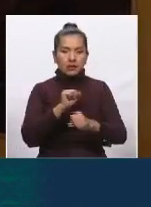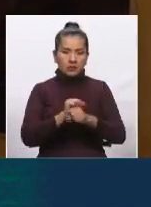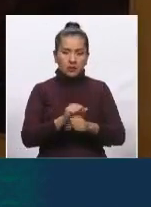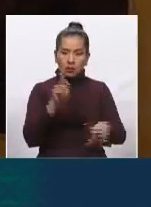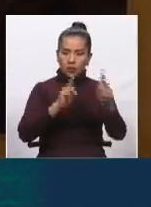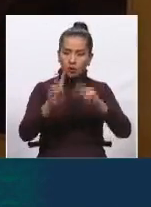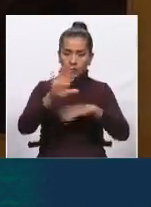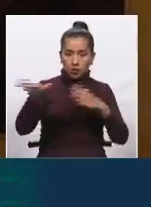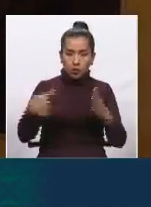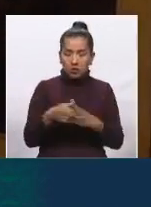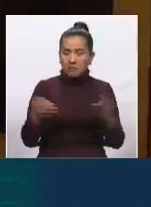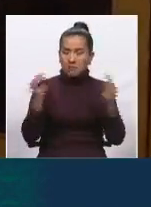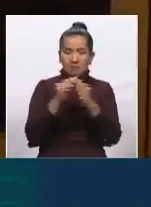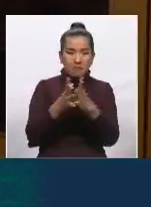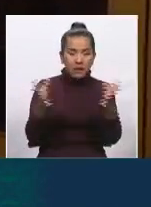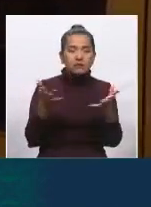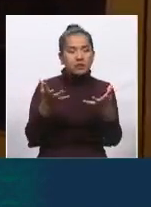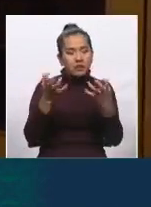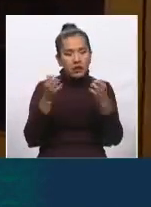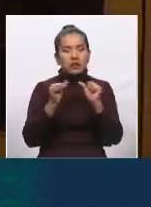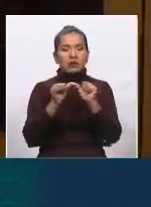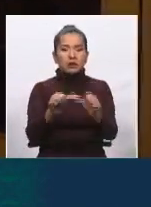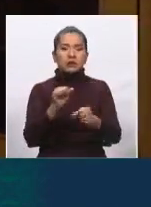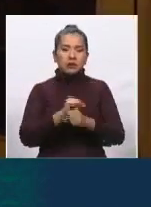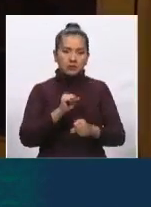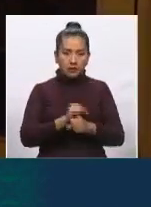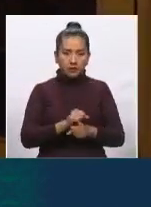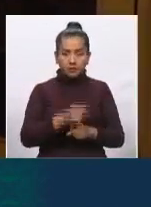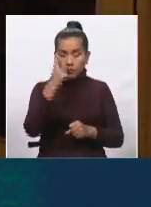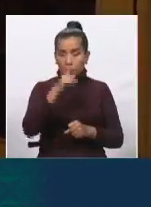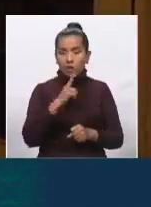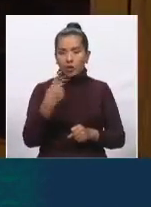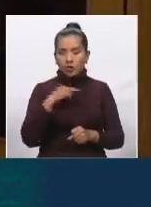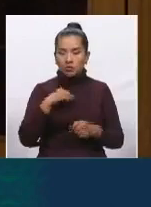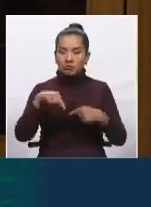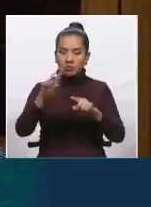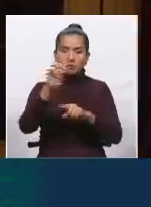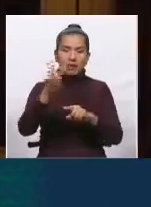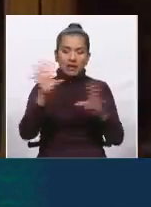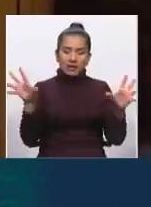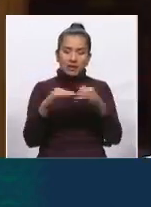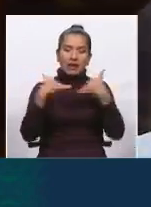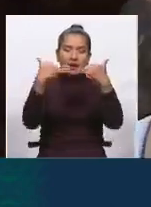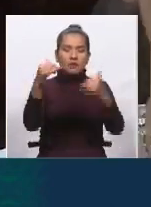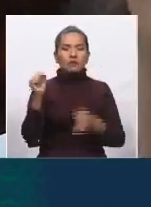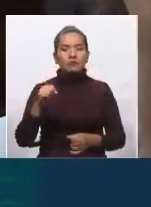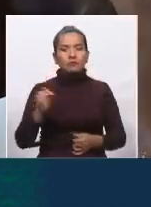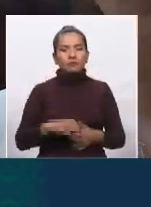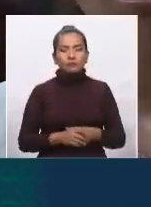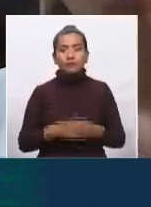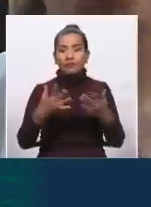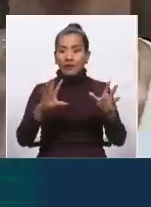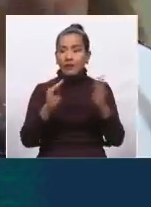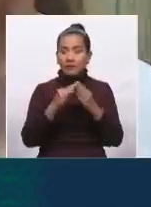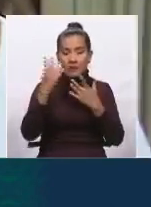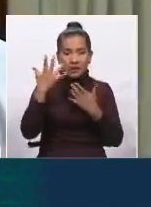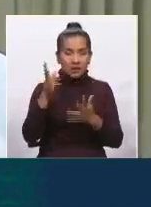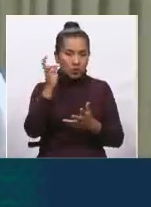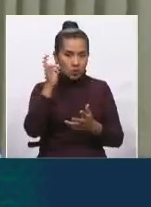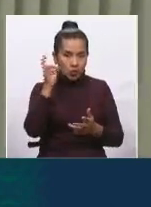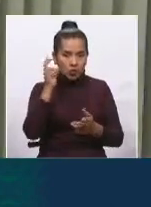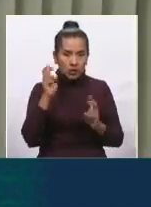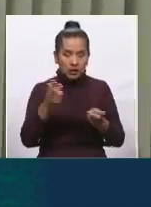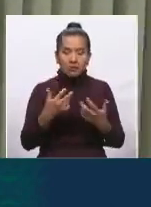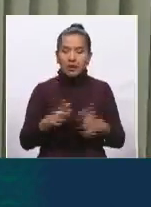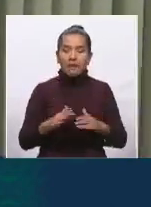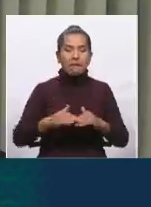La población en su gran mayoría quiere seguir trabajando. Por eso vamos a ir al Cabildo del Bien. Muchísimas gracias. Muchísimas gracias, compañeros. Como lo hemos podido escuchar,